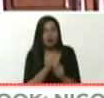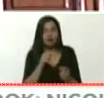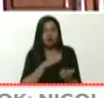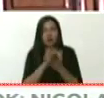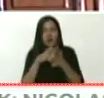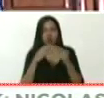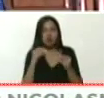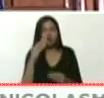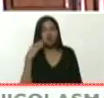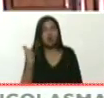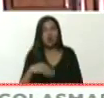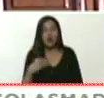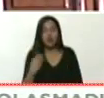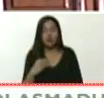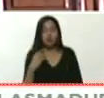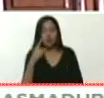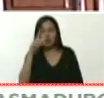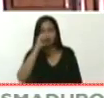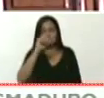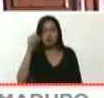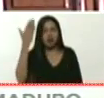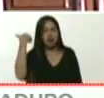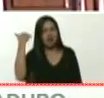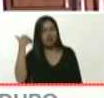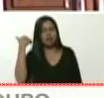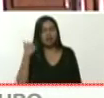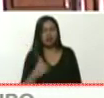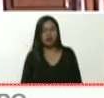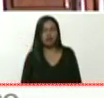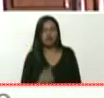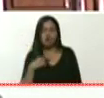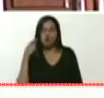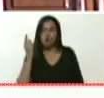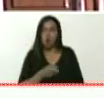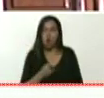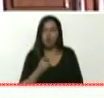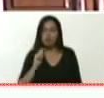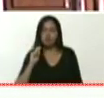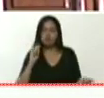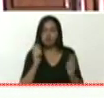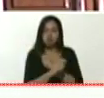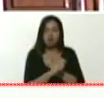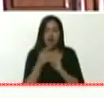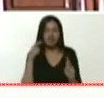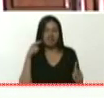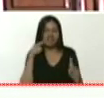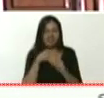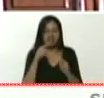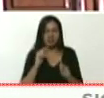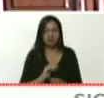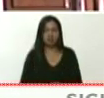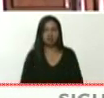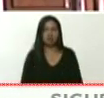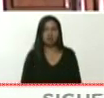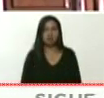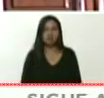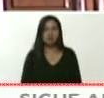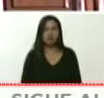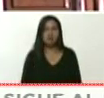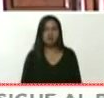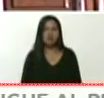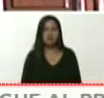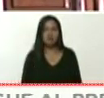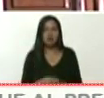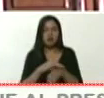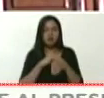de la juventud. Hace unas semanas atrás di la orden de una transferencia directa a la gran